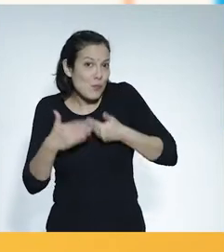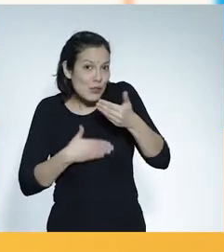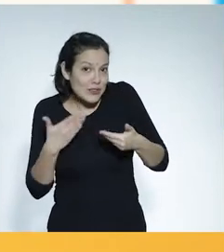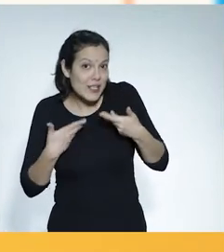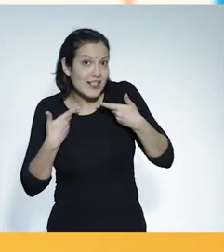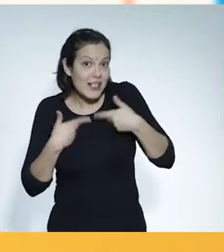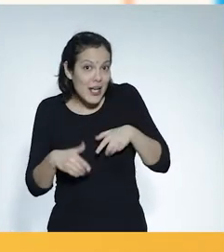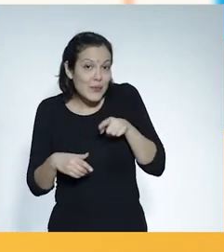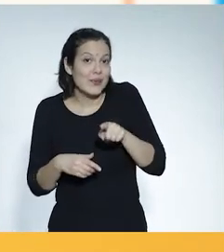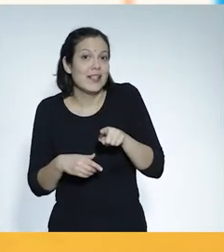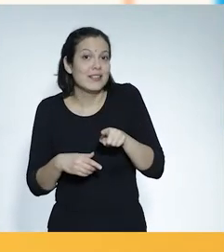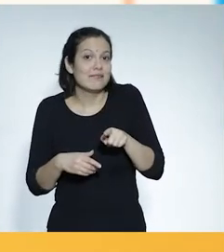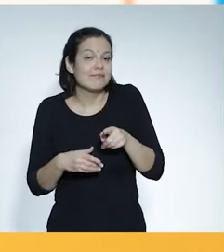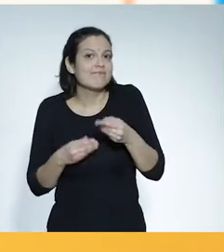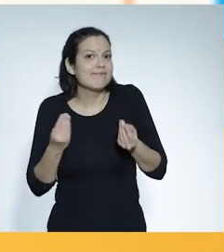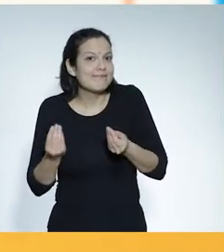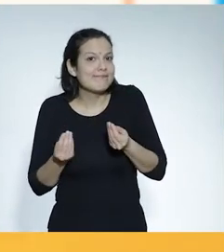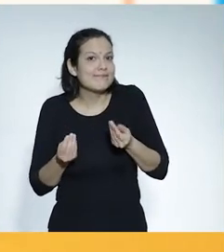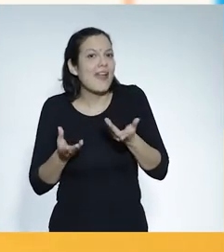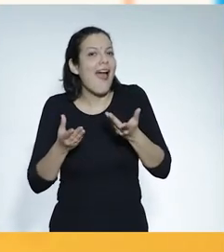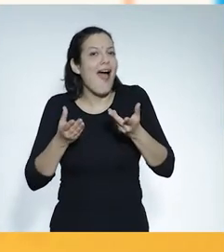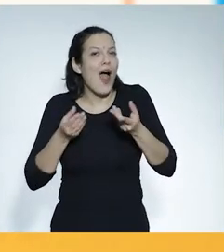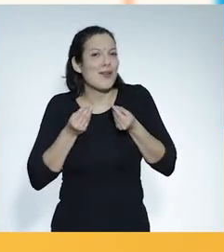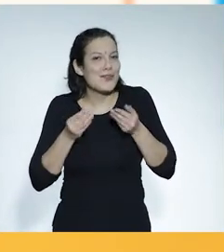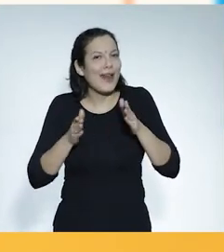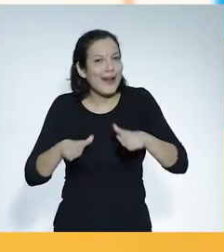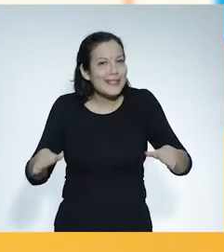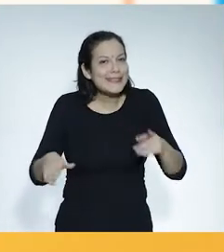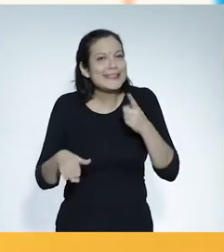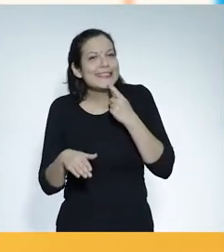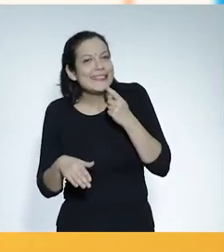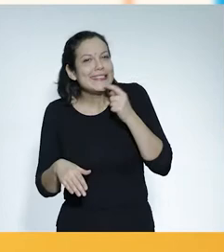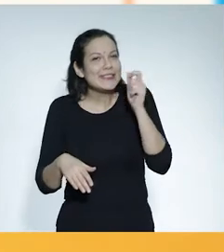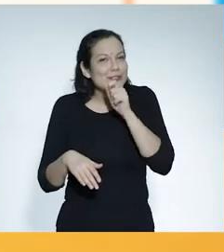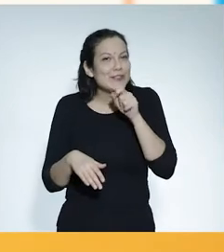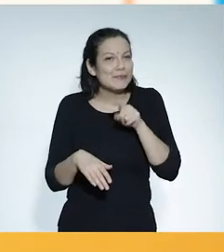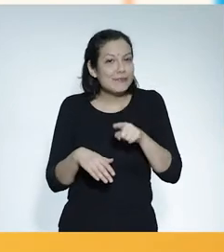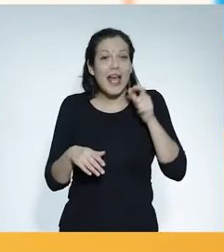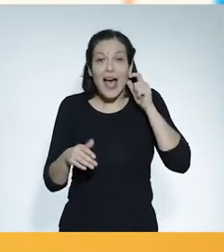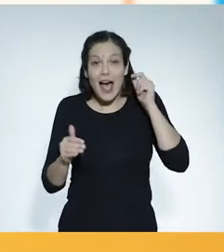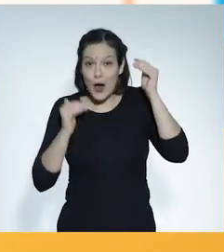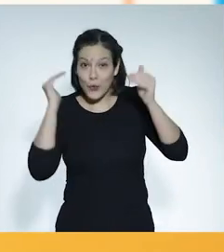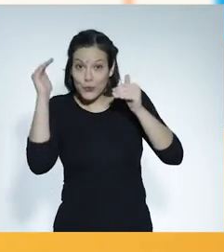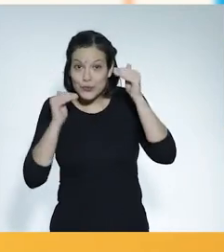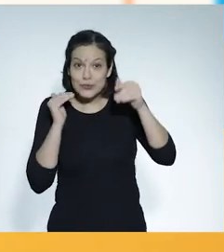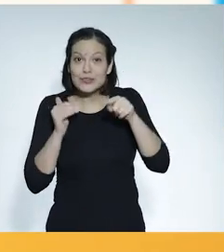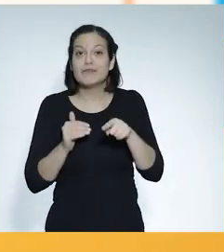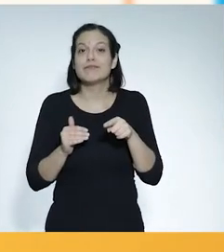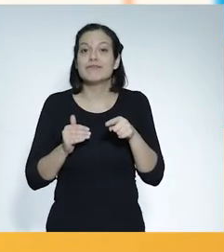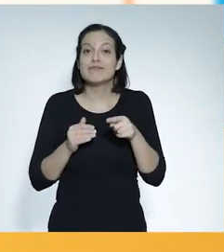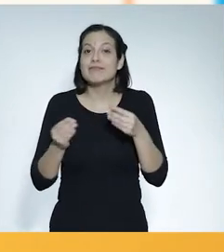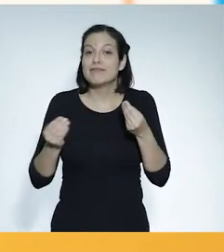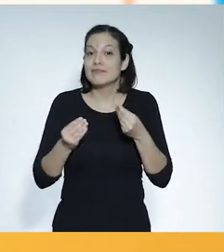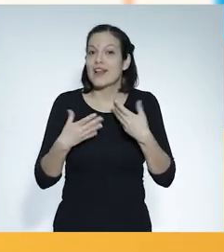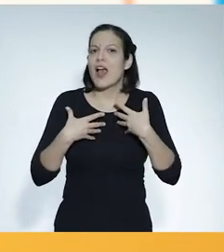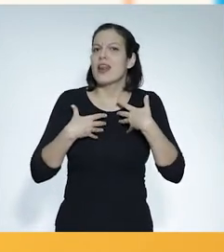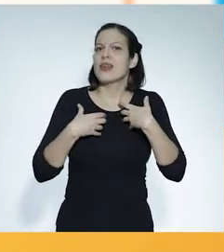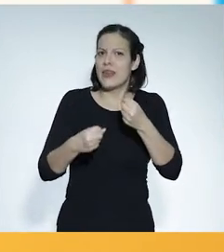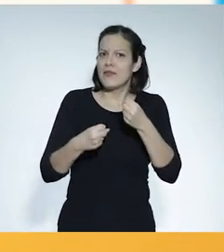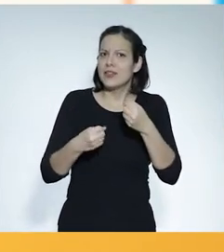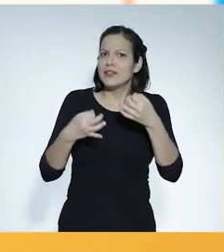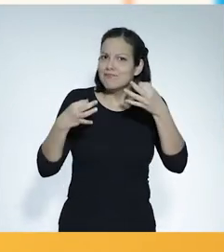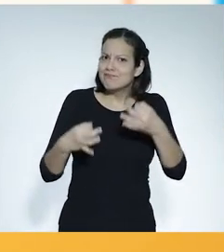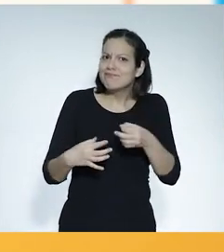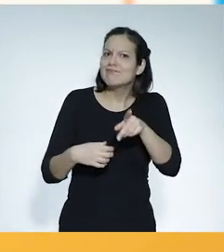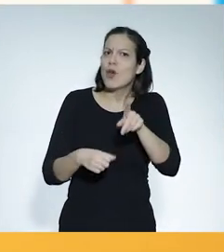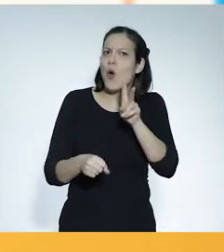naturales ayudan a los niños, a las niñas, a los adultos a defender y a cuidar el